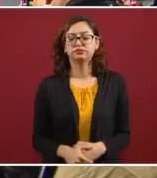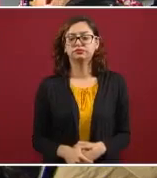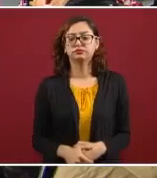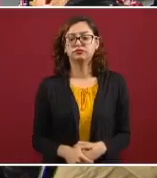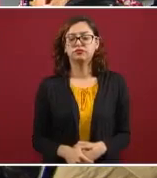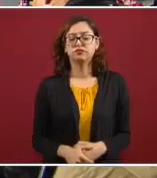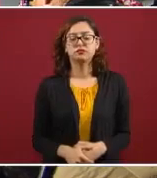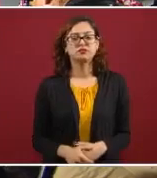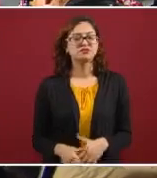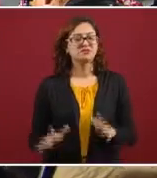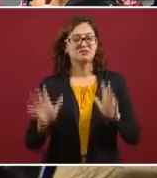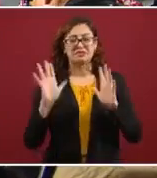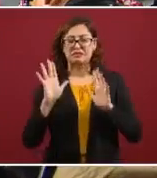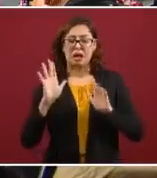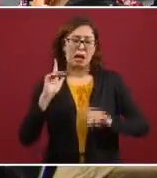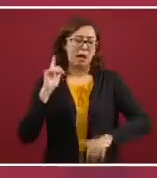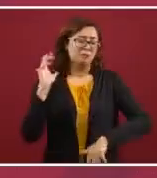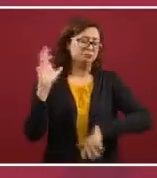se hubiese